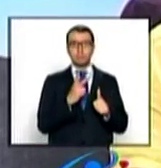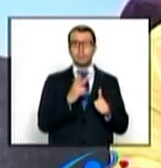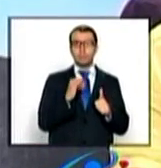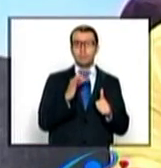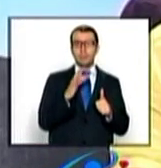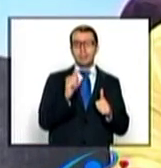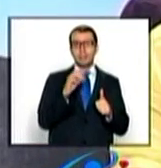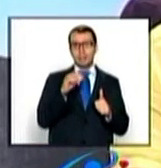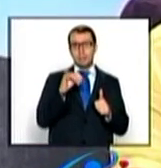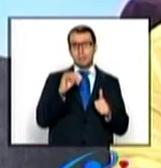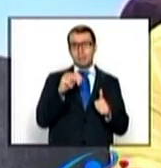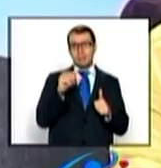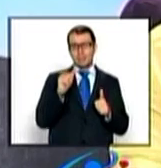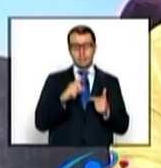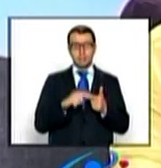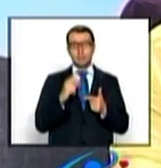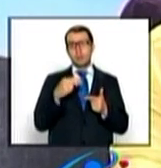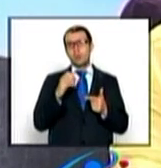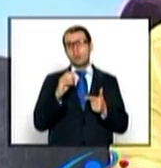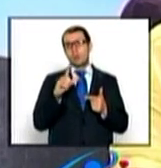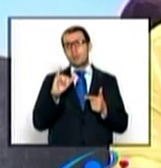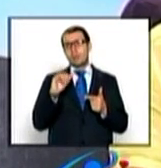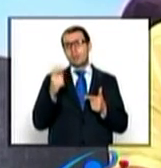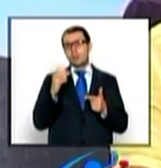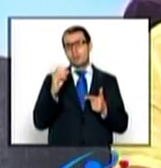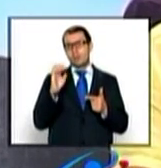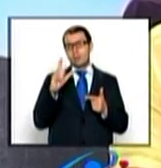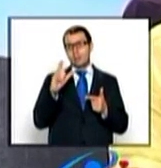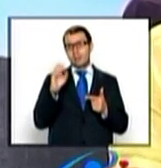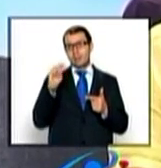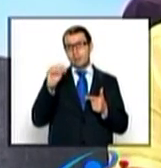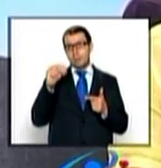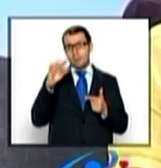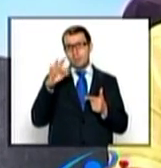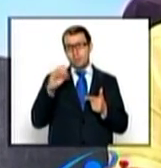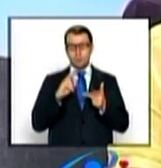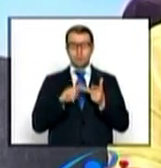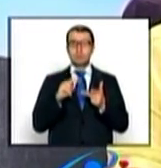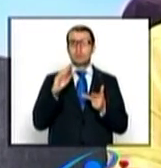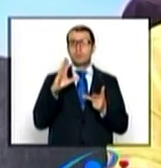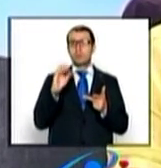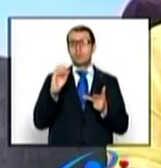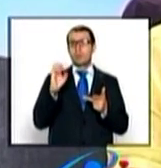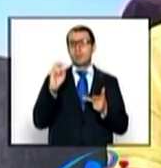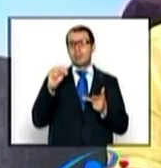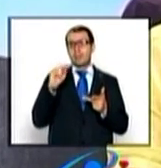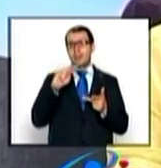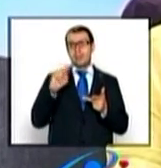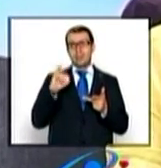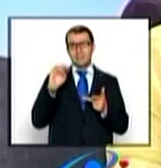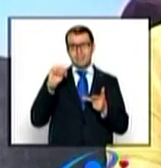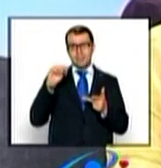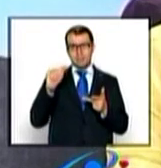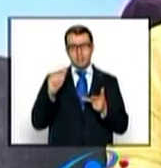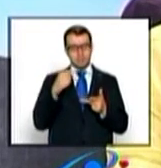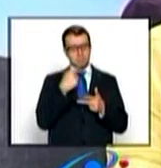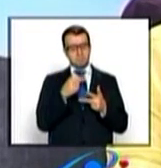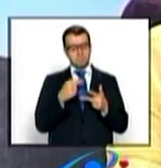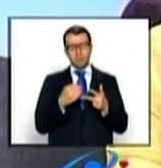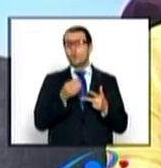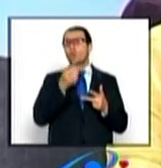un oligoelemento, entre una coenzima y por qué es importante suplir esas